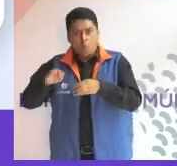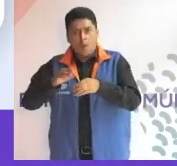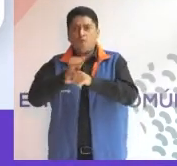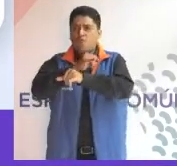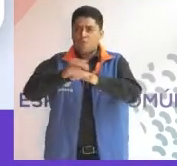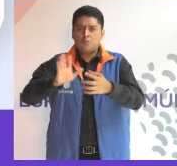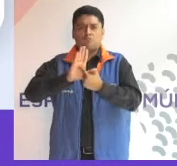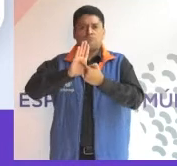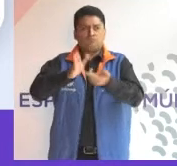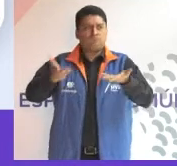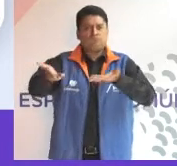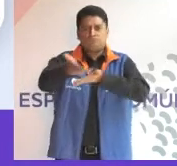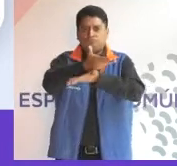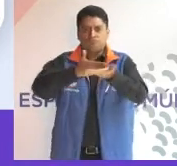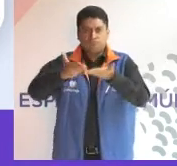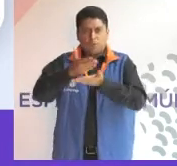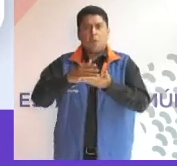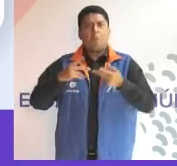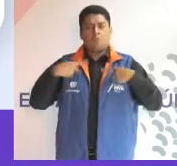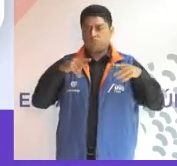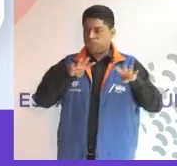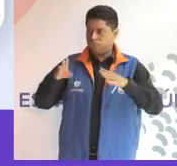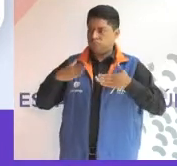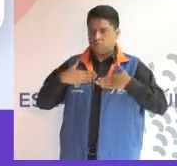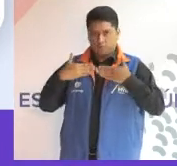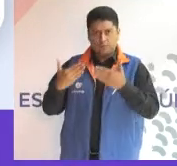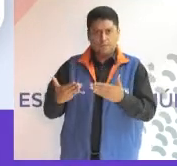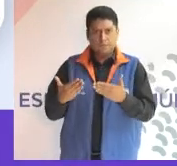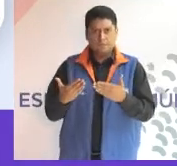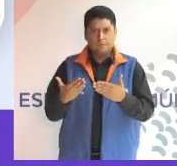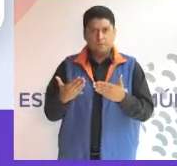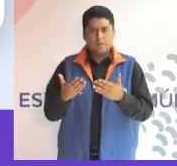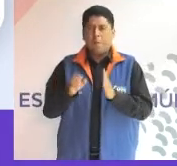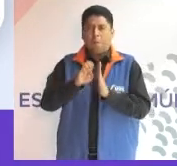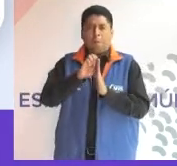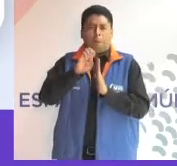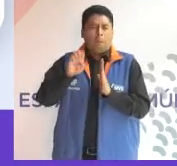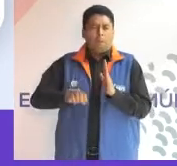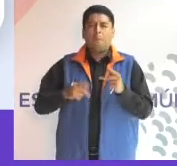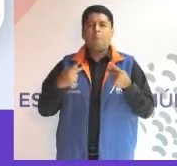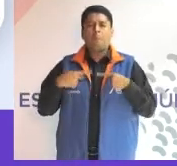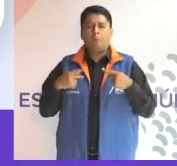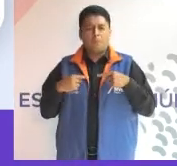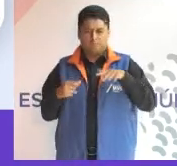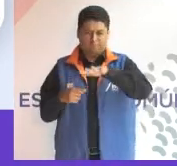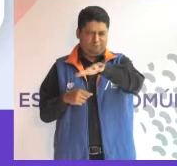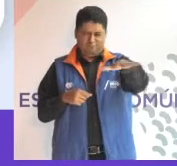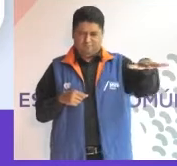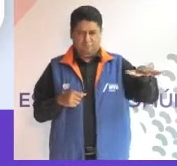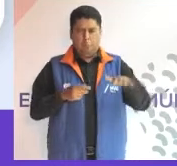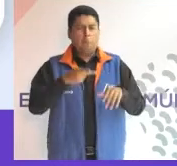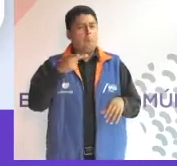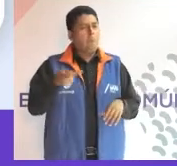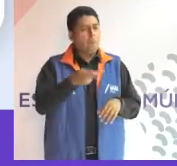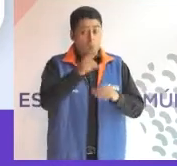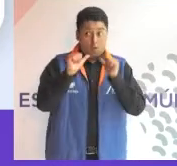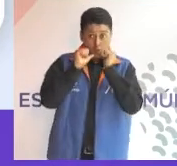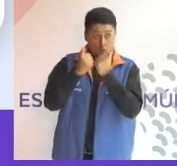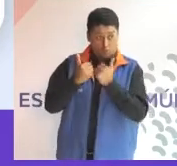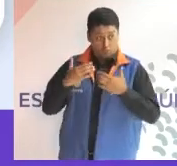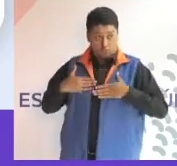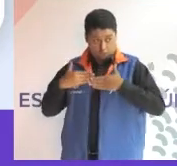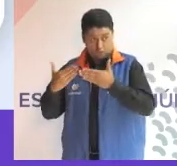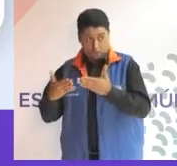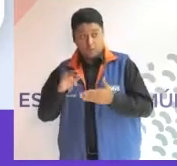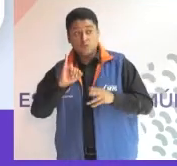de la gente, por ejemplo, si le habla a uno sobre la confianza en la sociedad civil, pues ellos no tienen ni